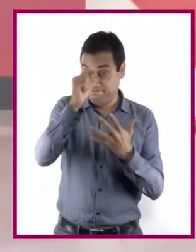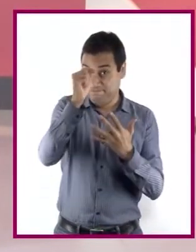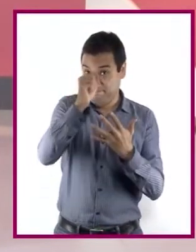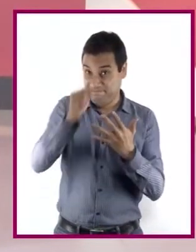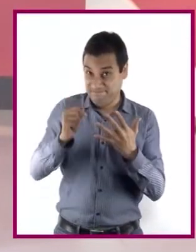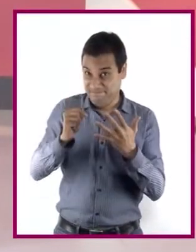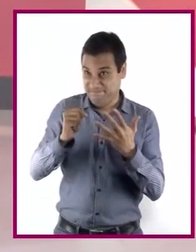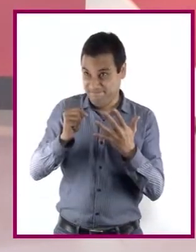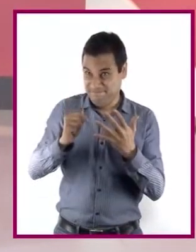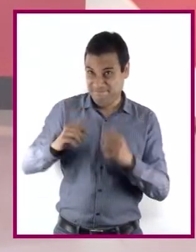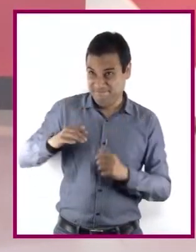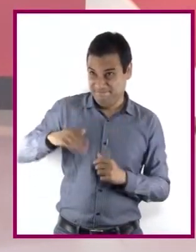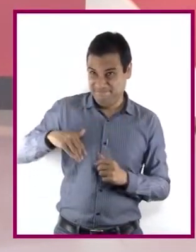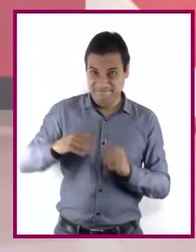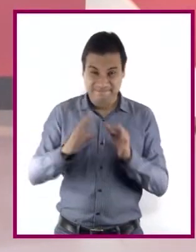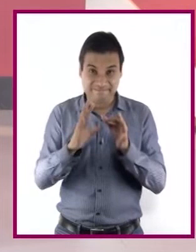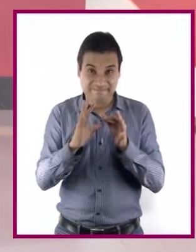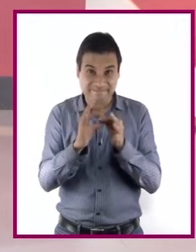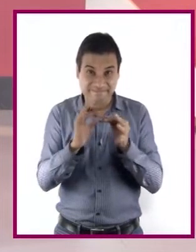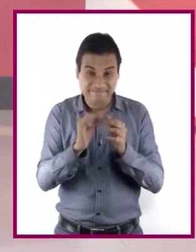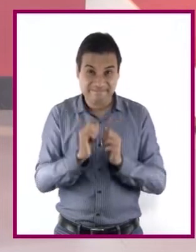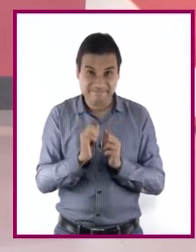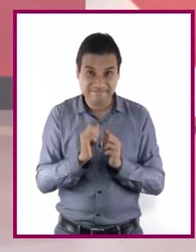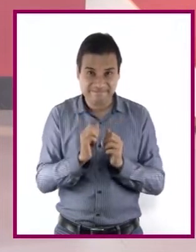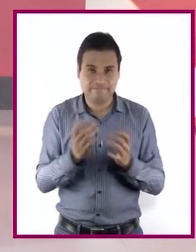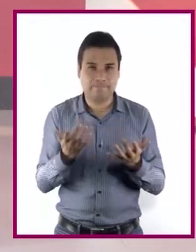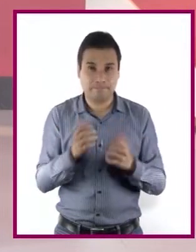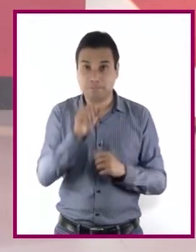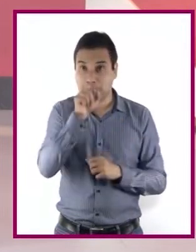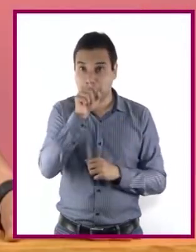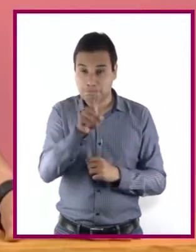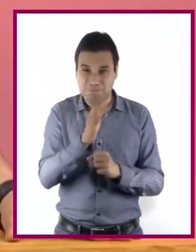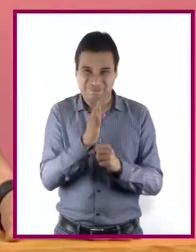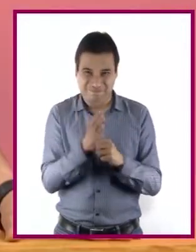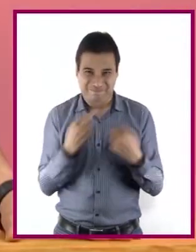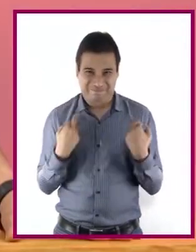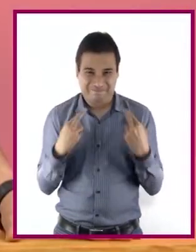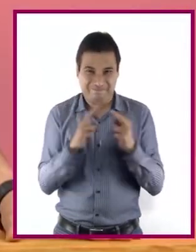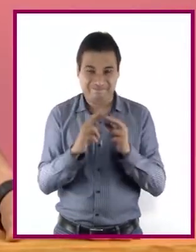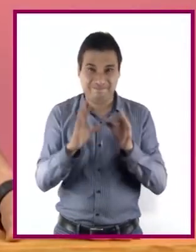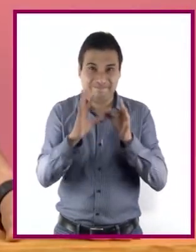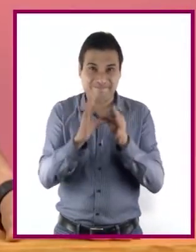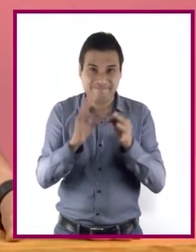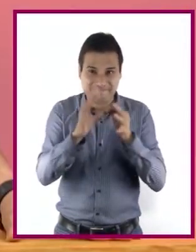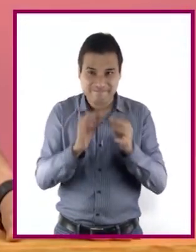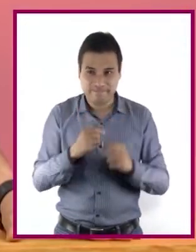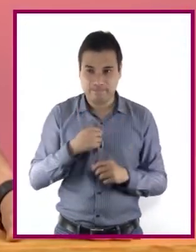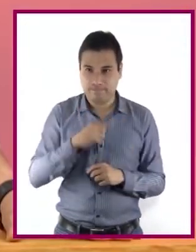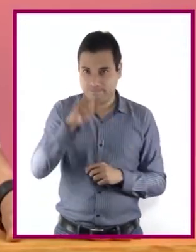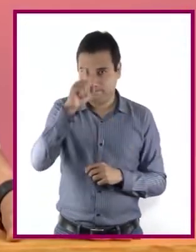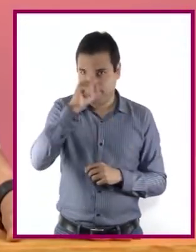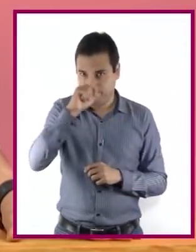Carlos Nava, Raimundo Garduño y lo que la profesora y yo les hemos compartido, les